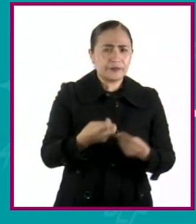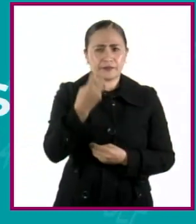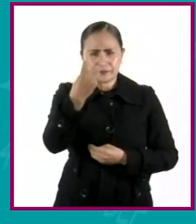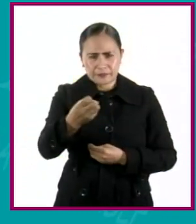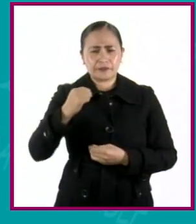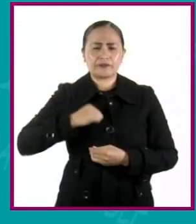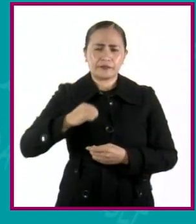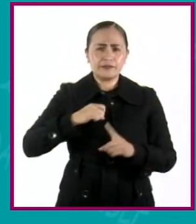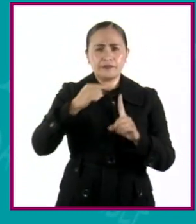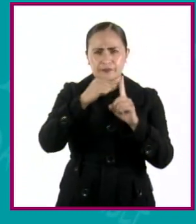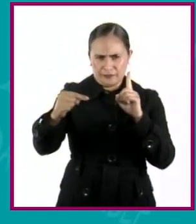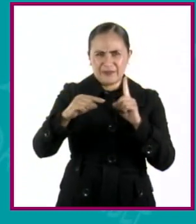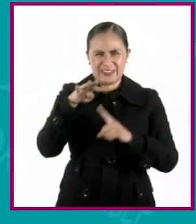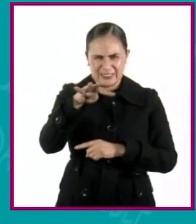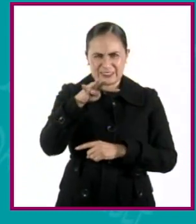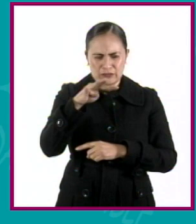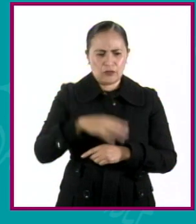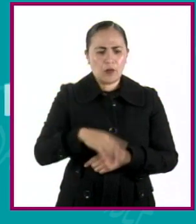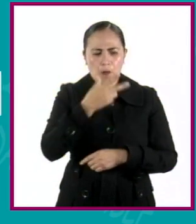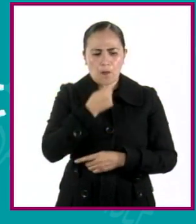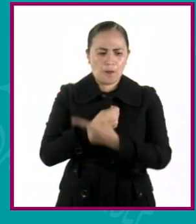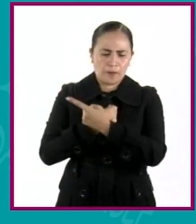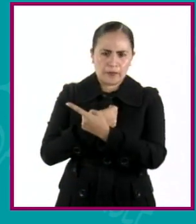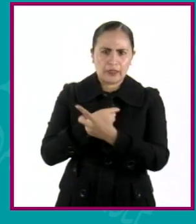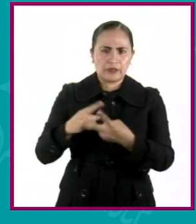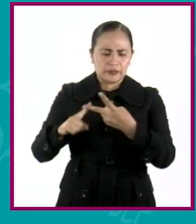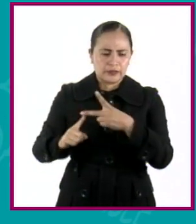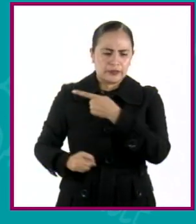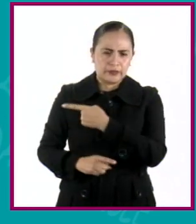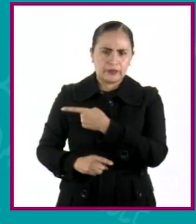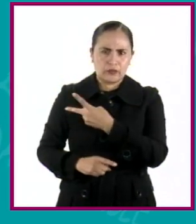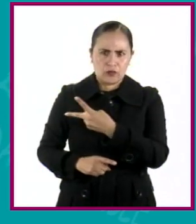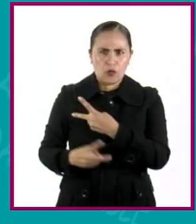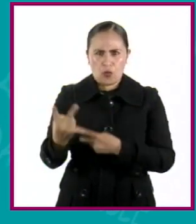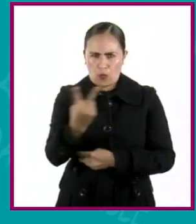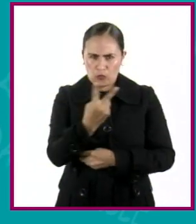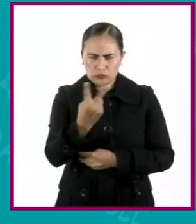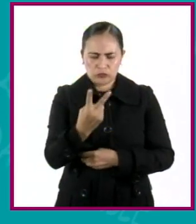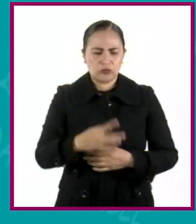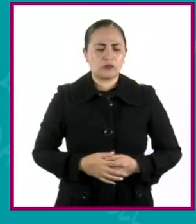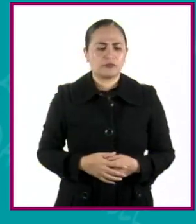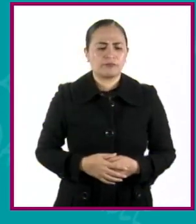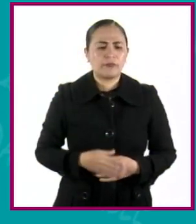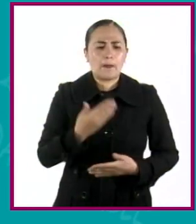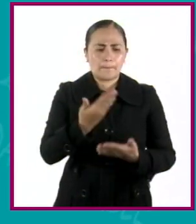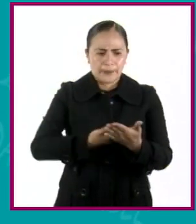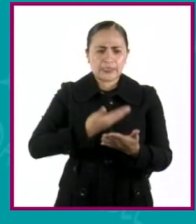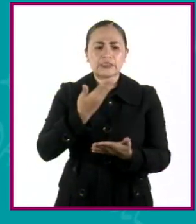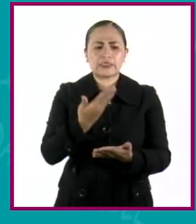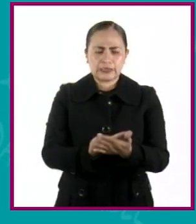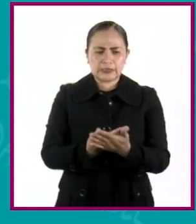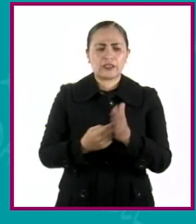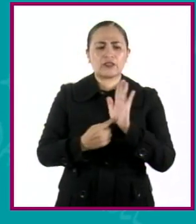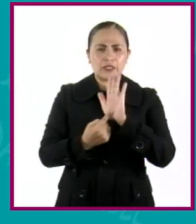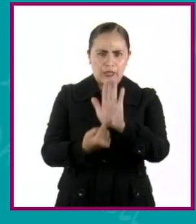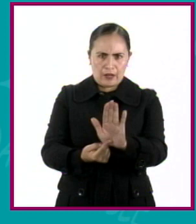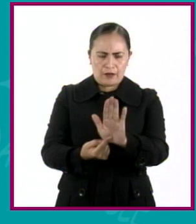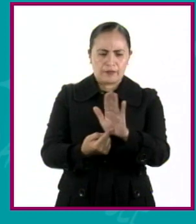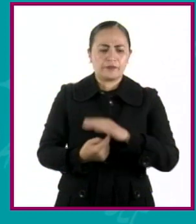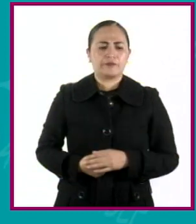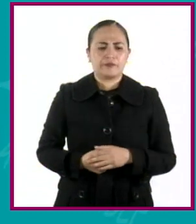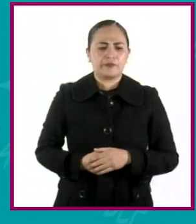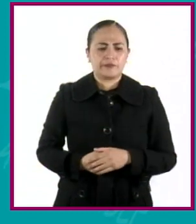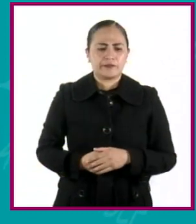mitad del siglo XIX, Thomas Robert Malthus y Pierre-François Bellehoust presentaron la ecuación malthusiana y la